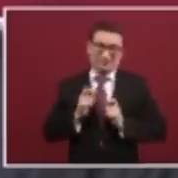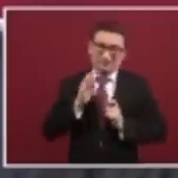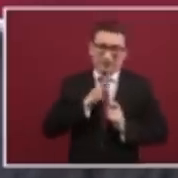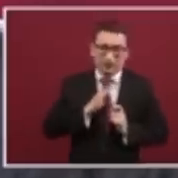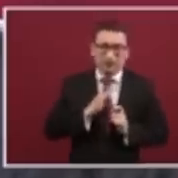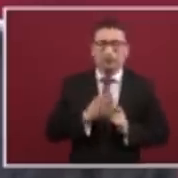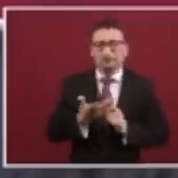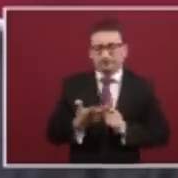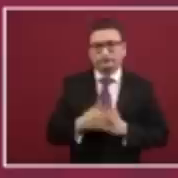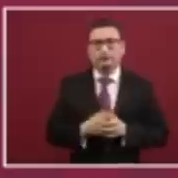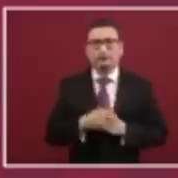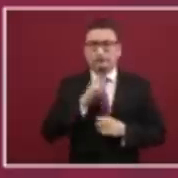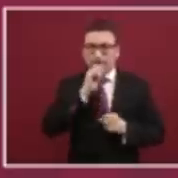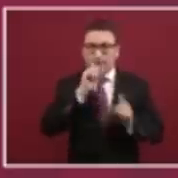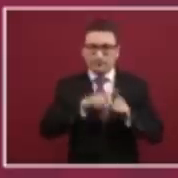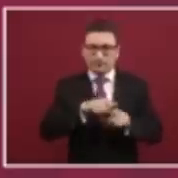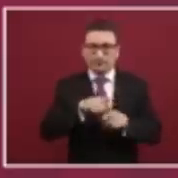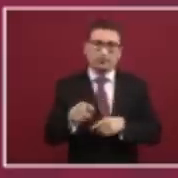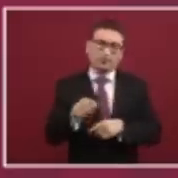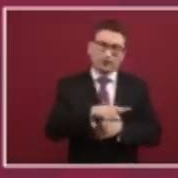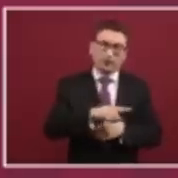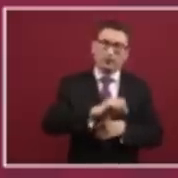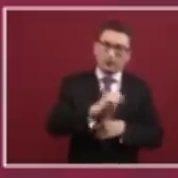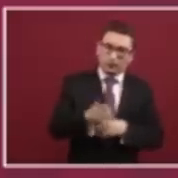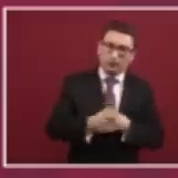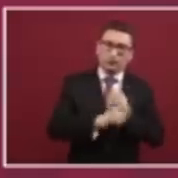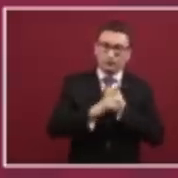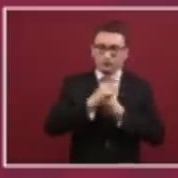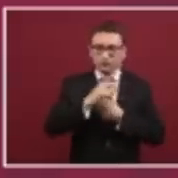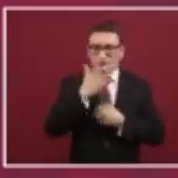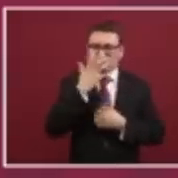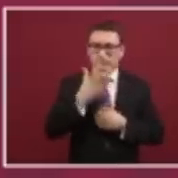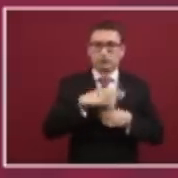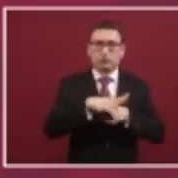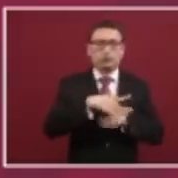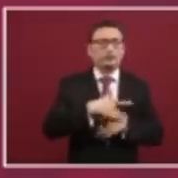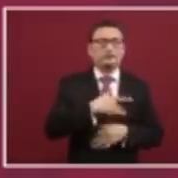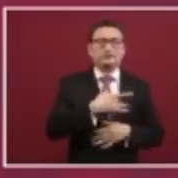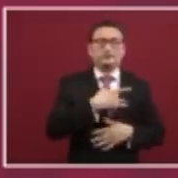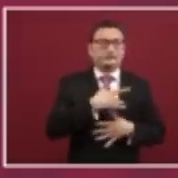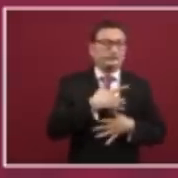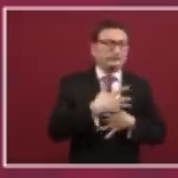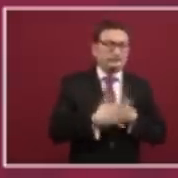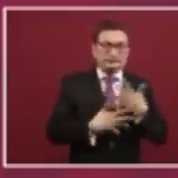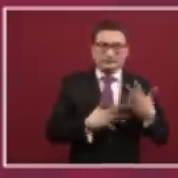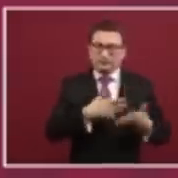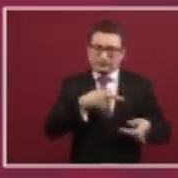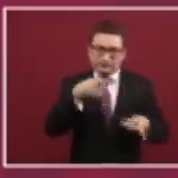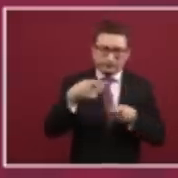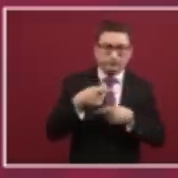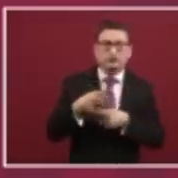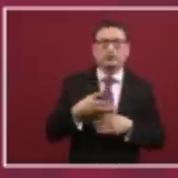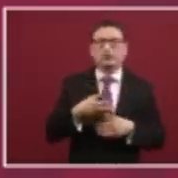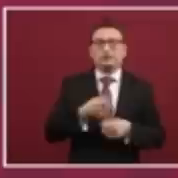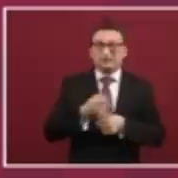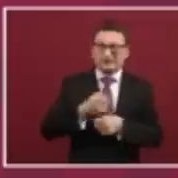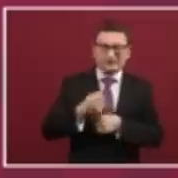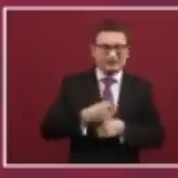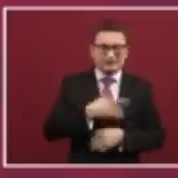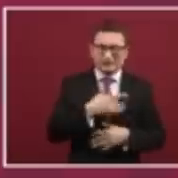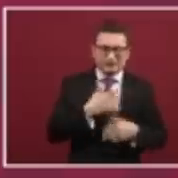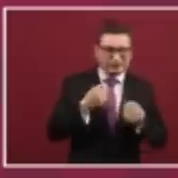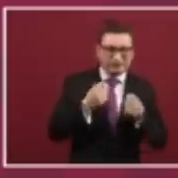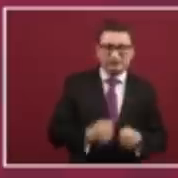también el otro problema serio es el de la inseguridad. O sea, de